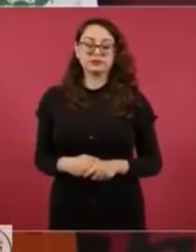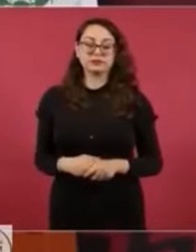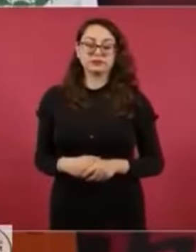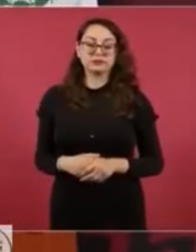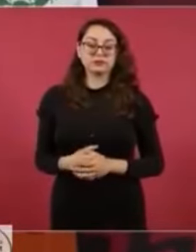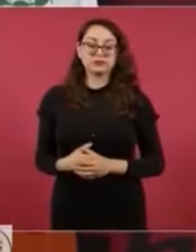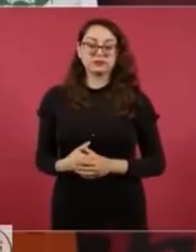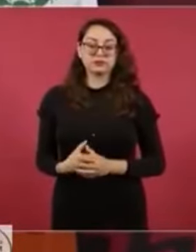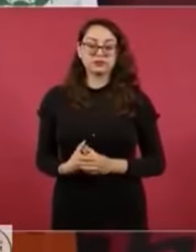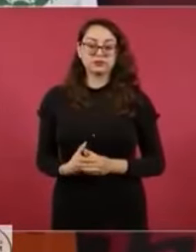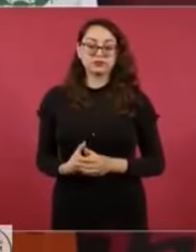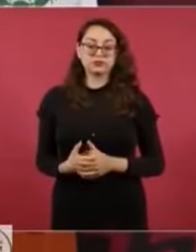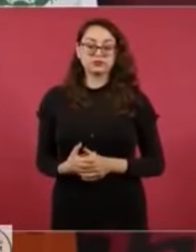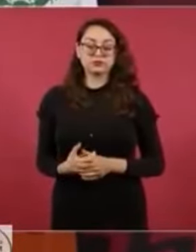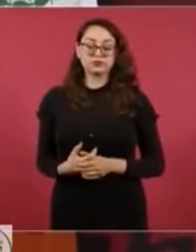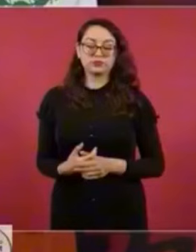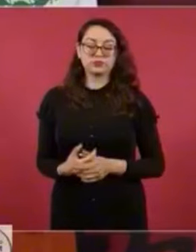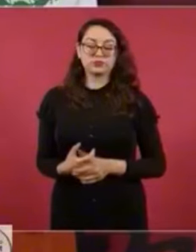y